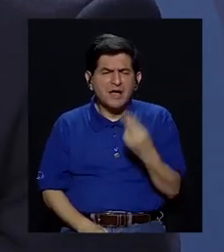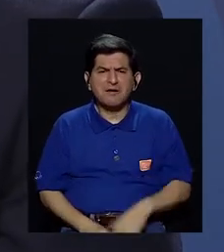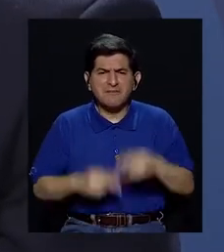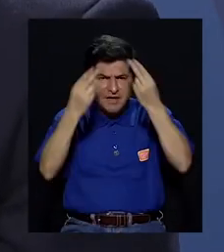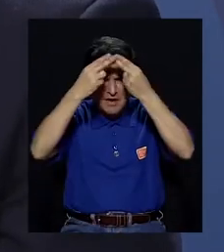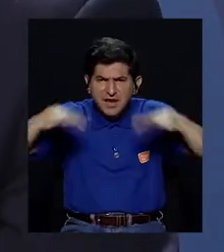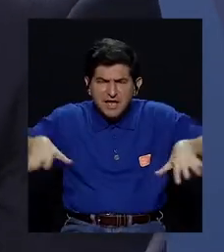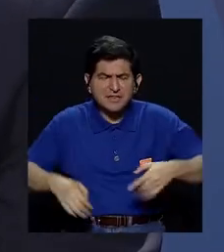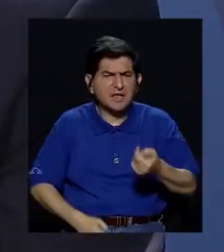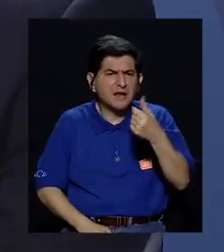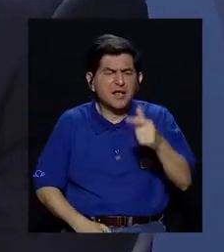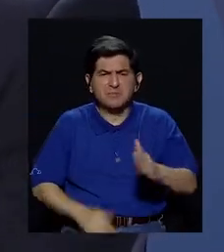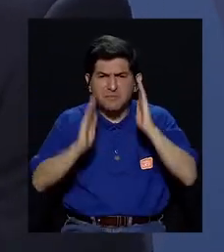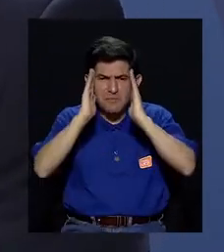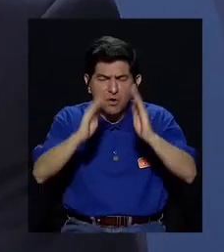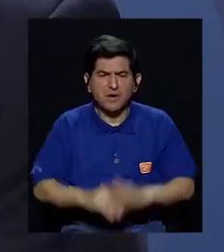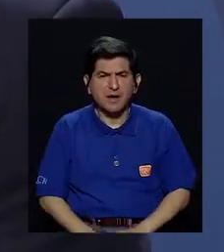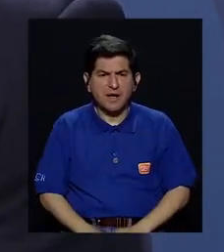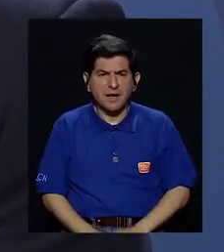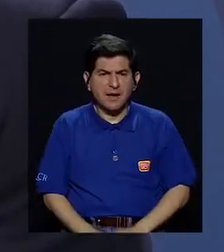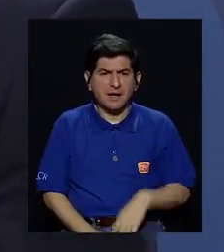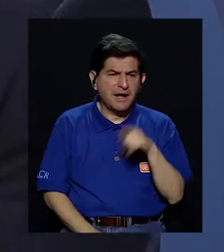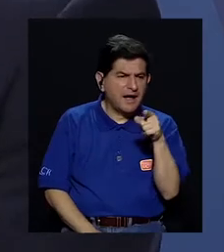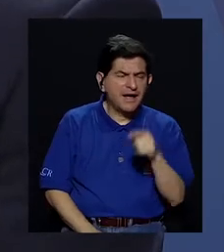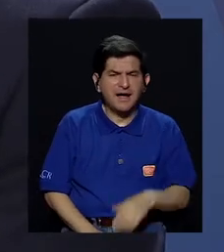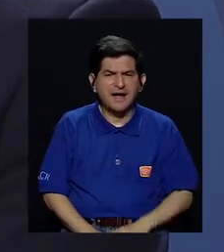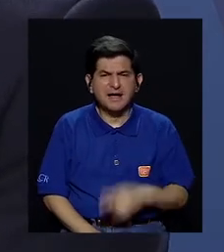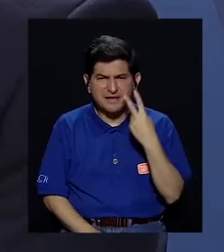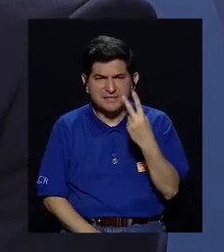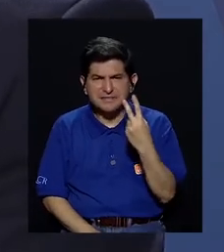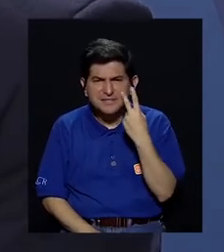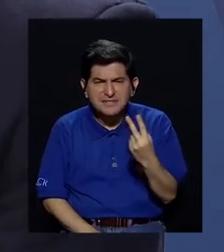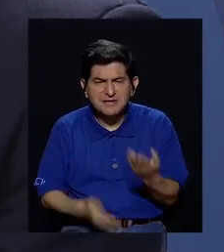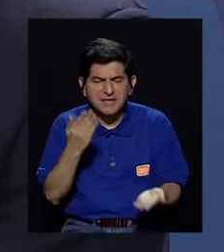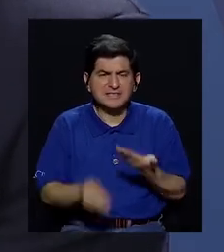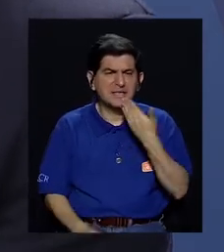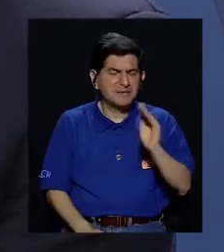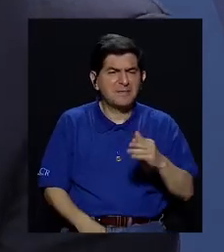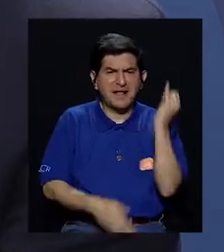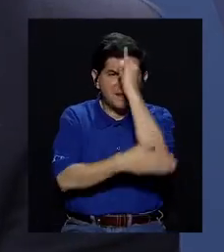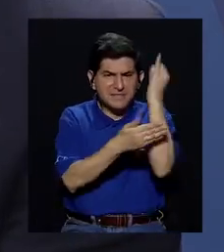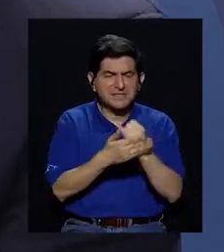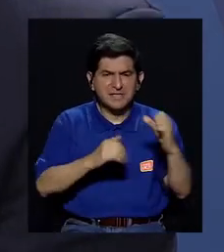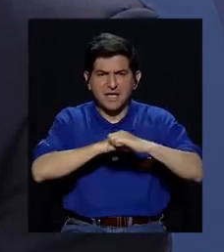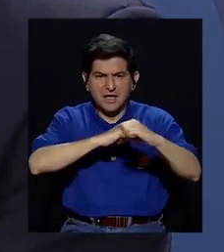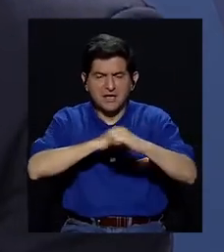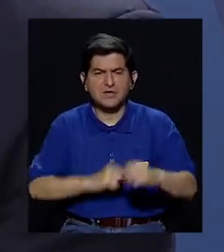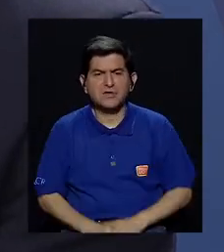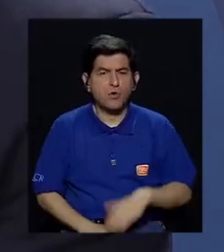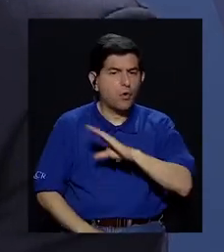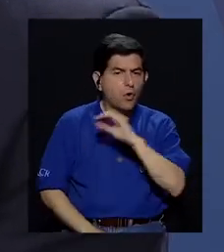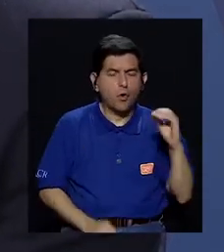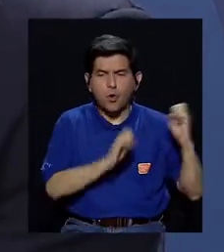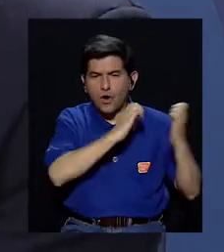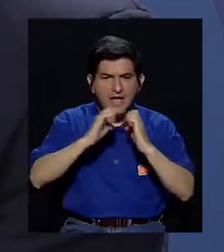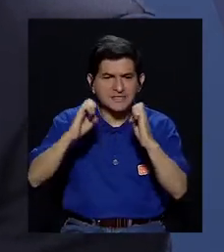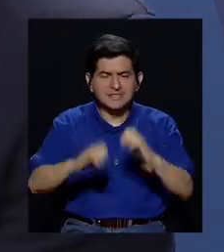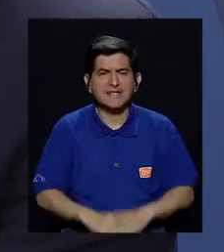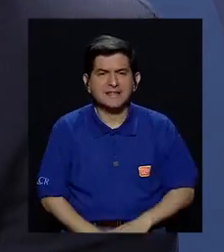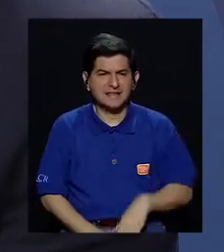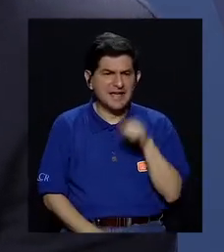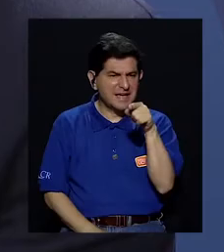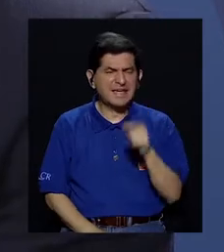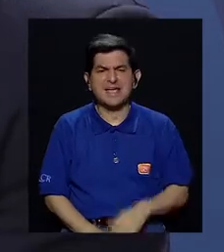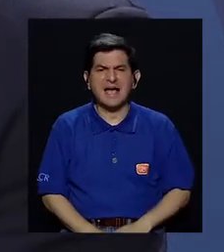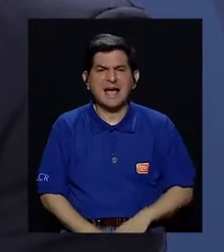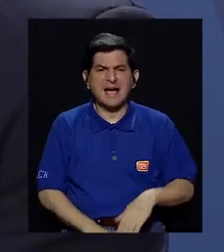viendo muy poco ruido si vemos más los diseños de campaña y en digital se ve o en su defecto que la estrategia de absolutamente todos